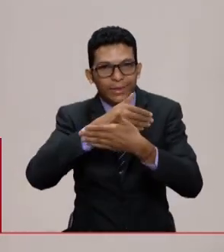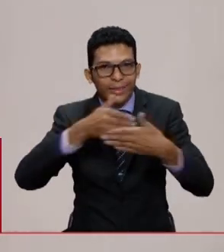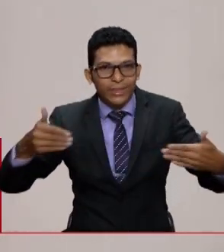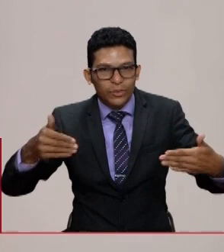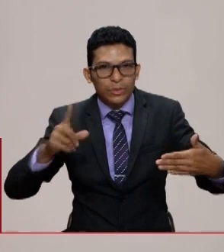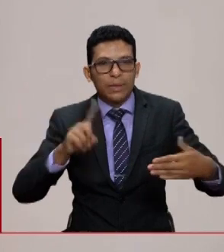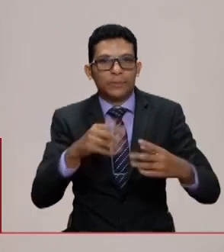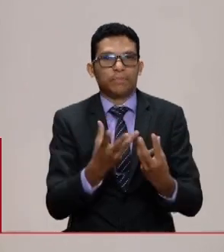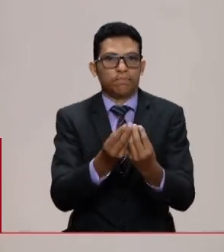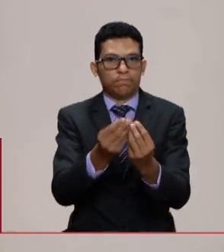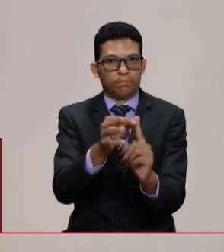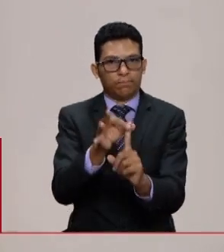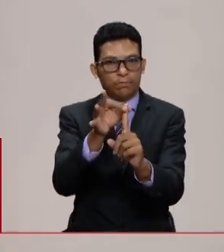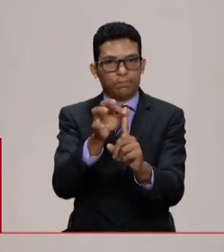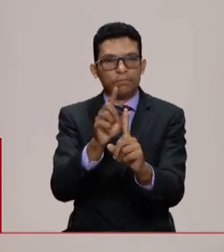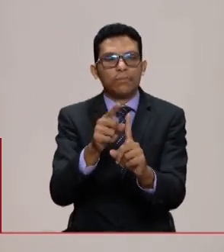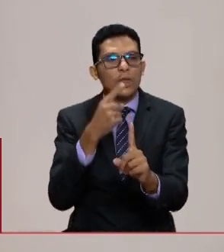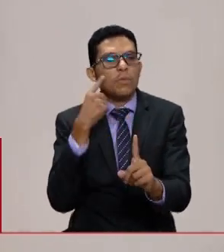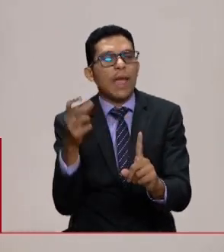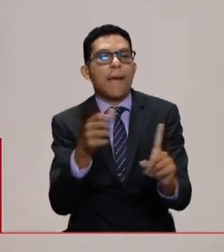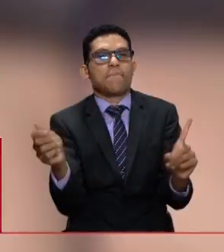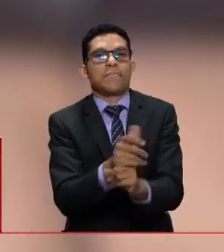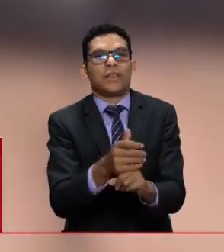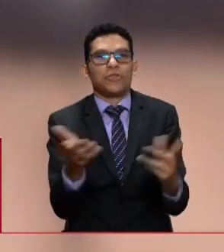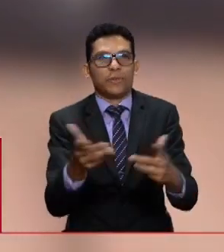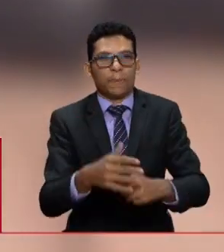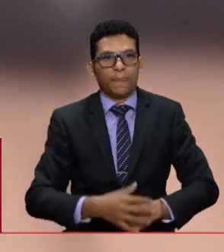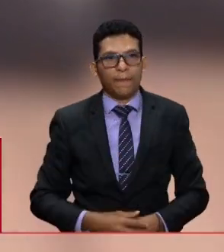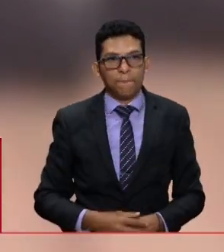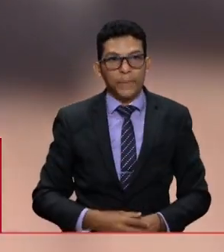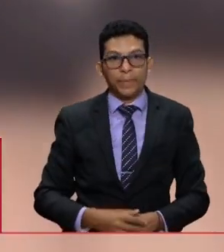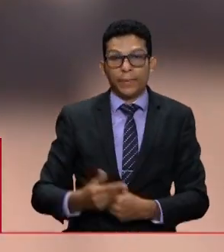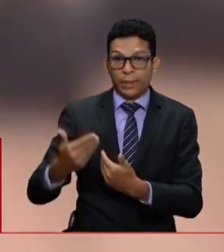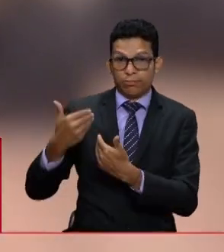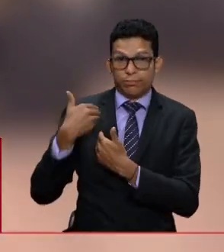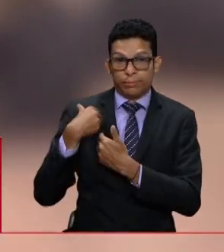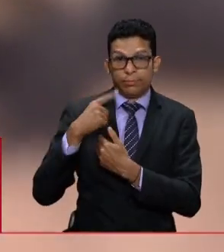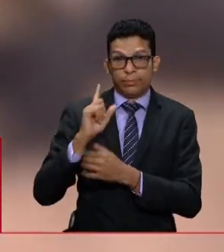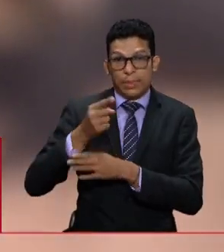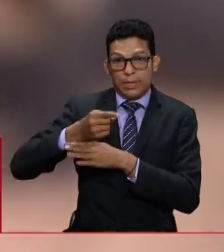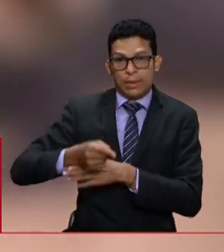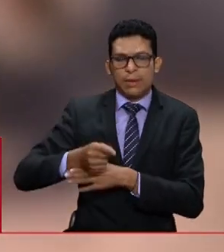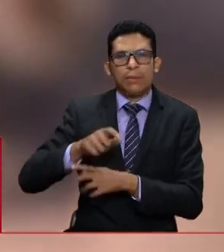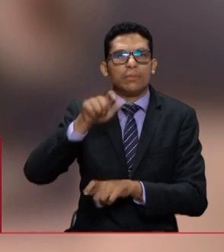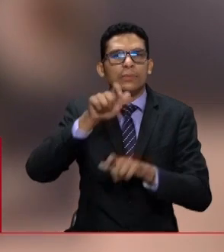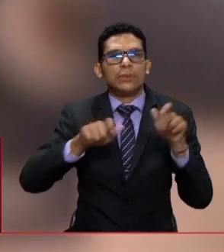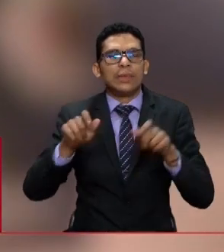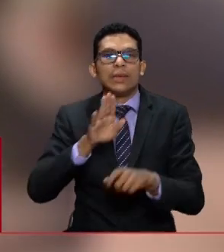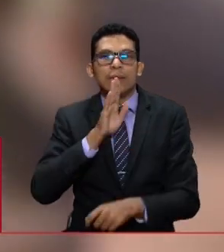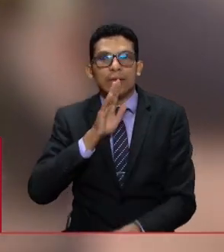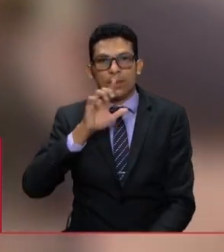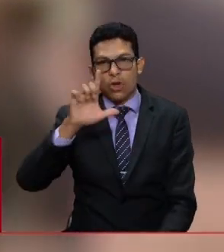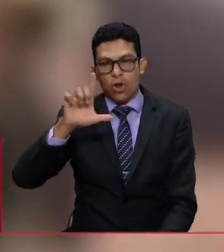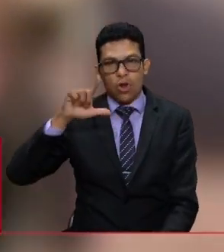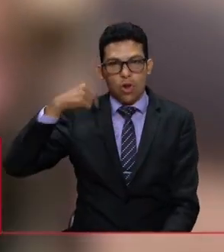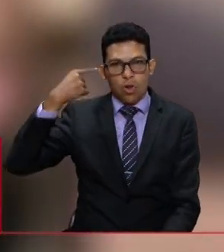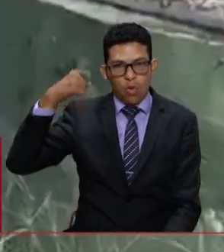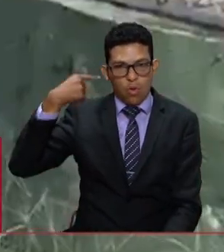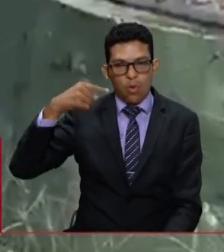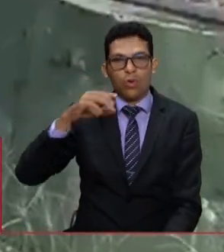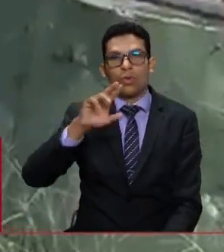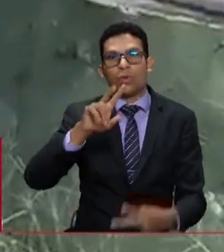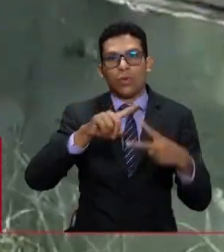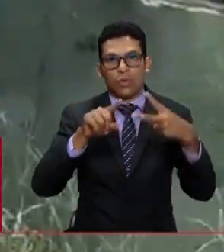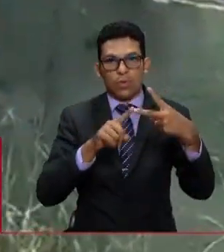grupos especiales, y se logra la ubicación de estos menores. Los encargados de dar la orden a las víctimas eran alias El Loco y alias